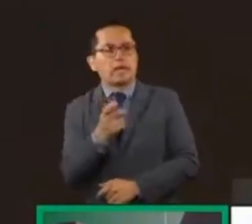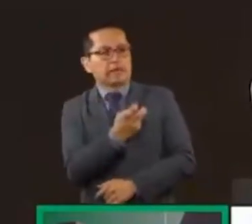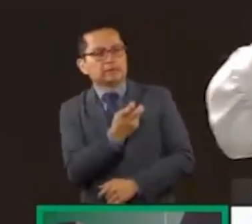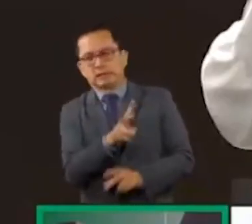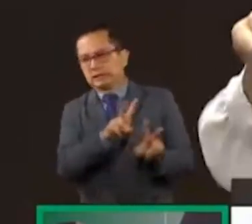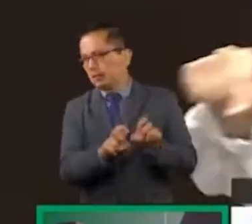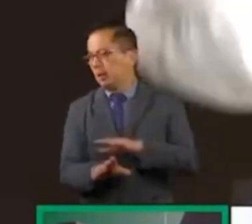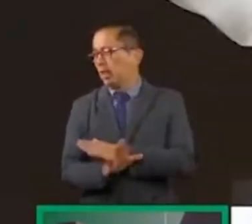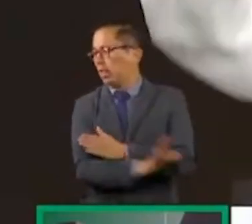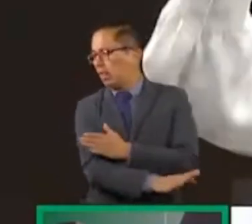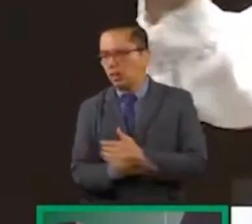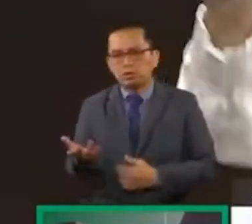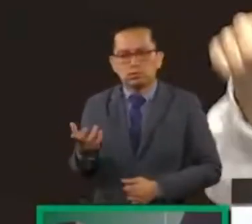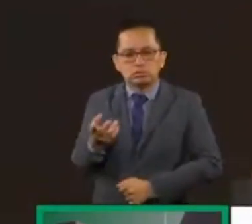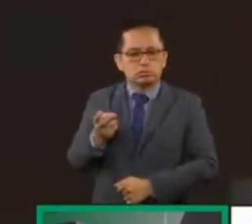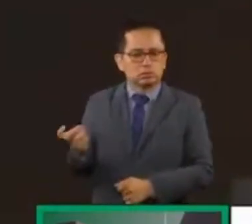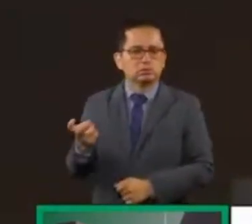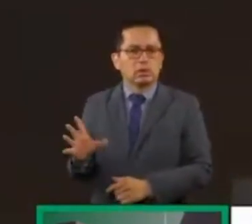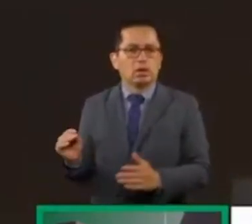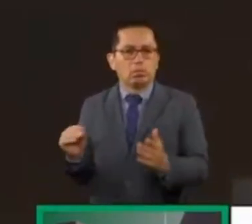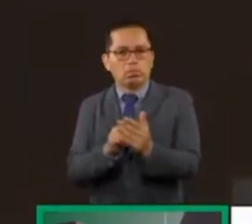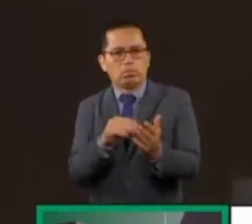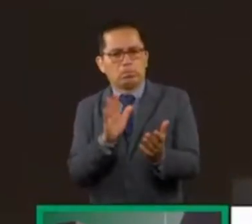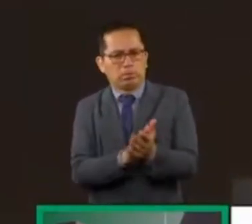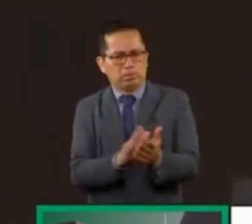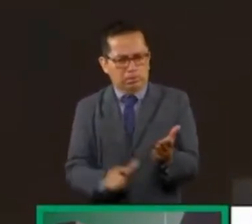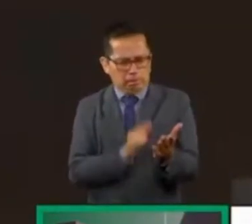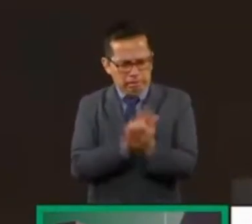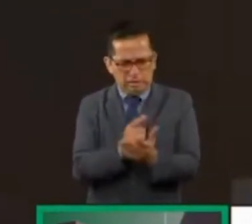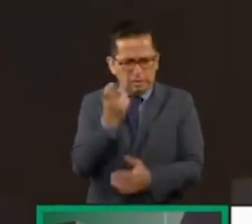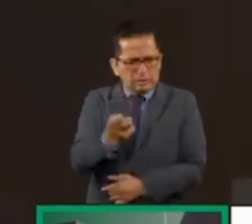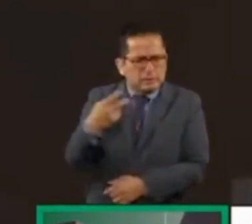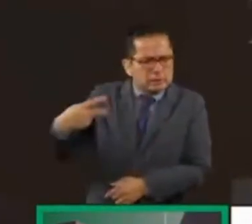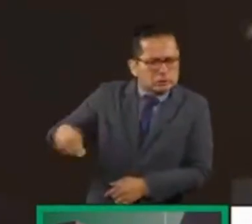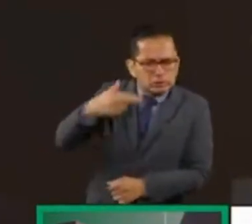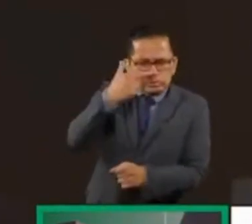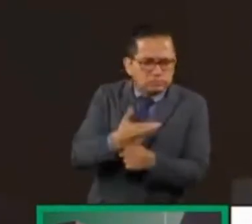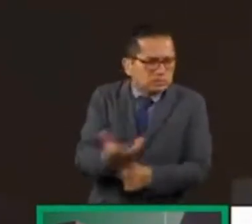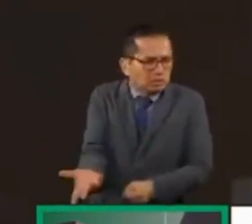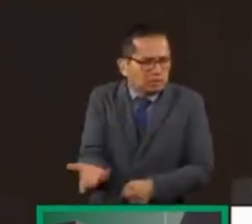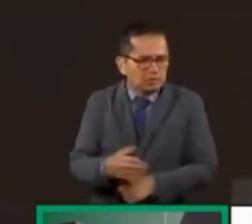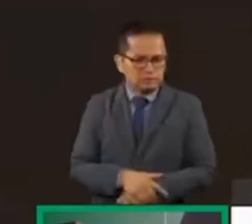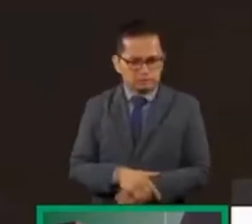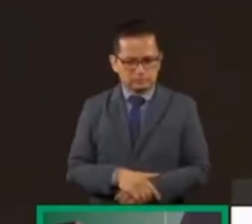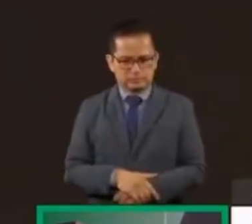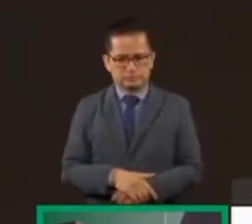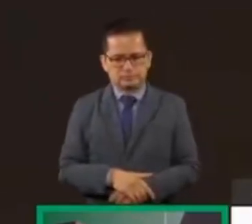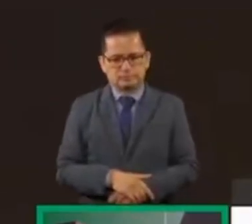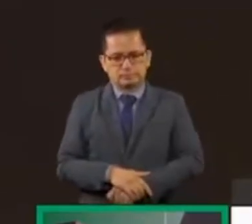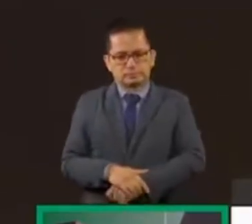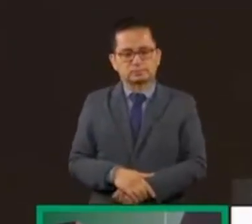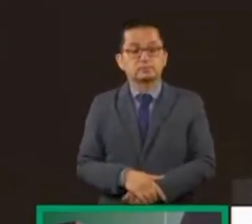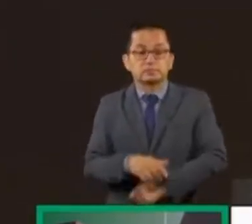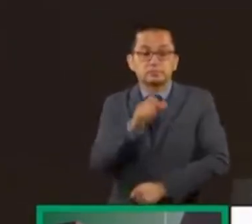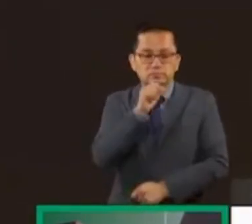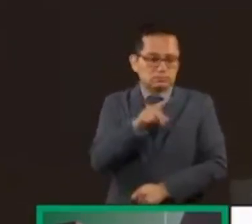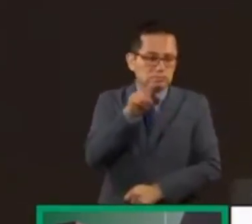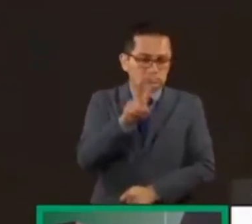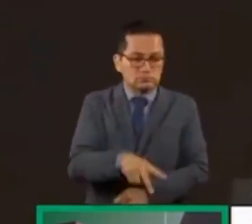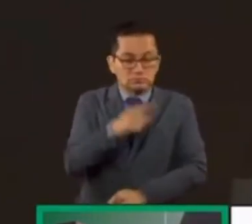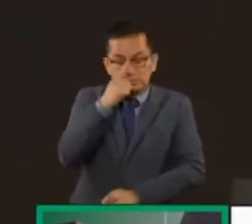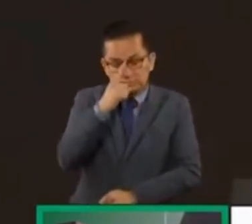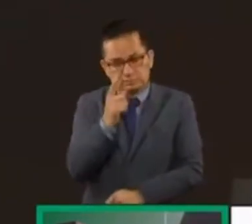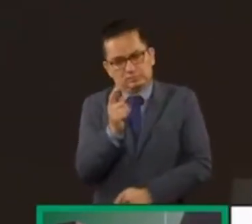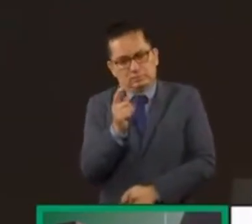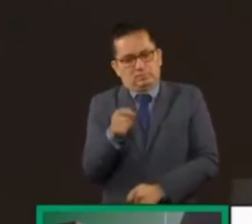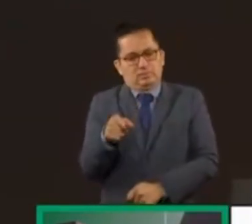Judicial que instrumentaron una ley que sí era de la Comisión de Justicia. Ya no digo que ignoran a las